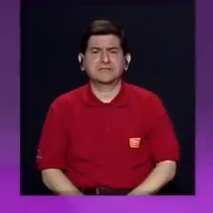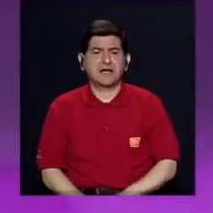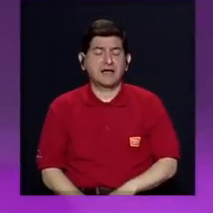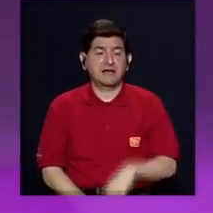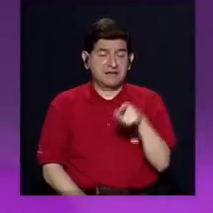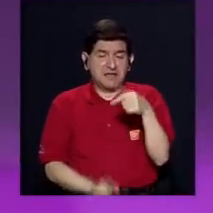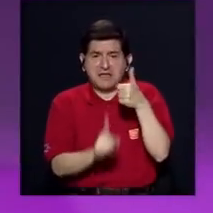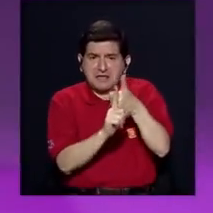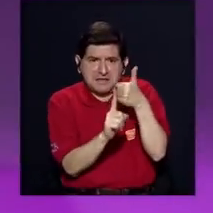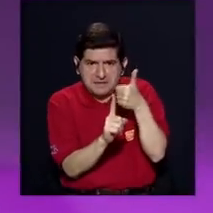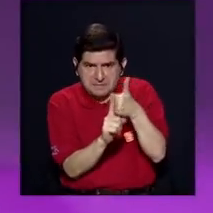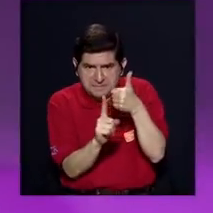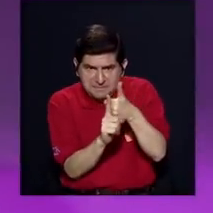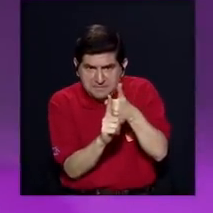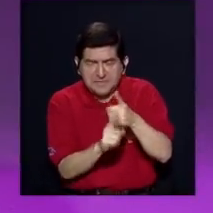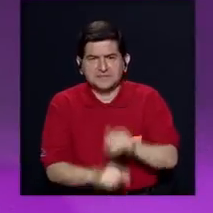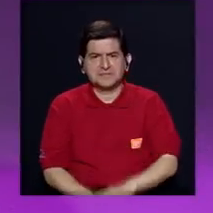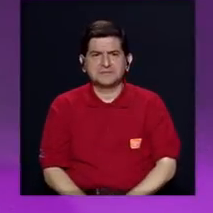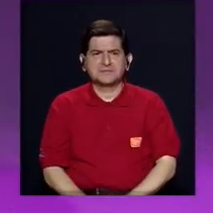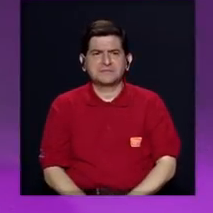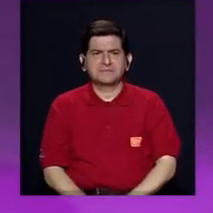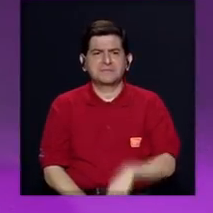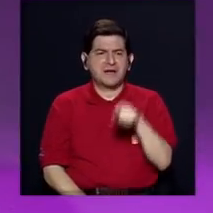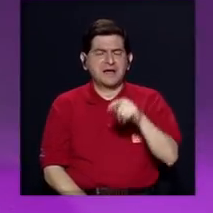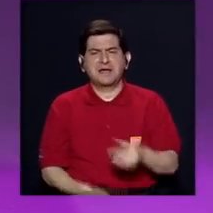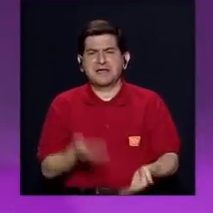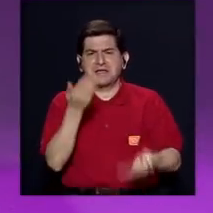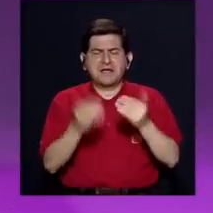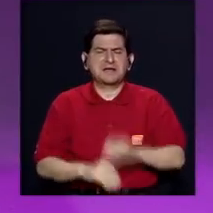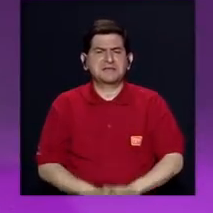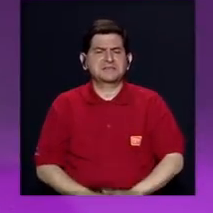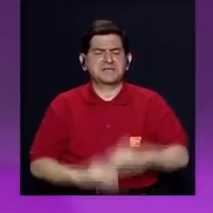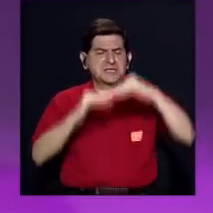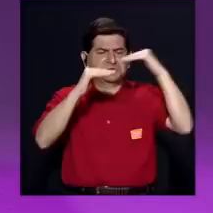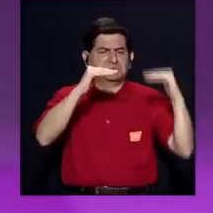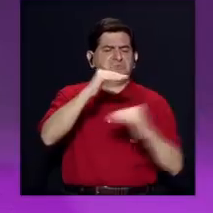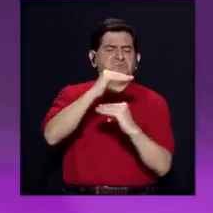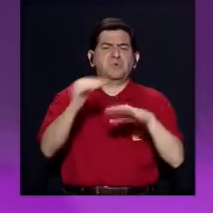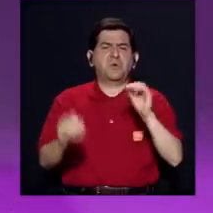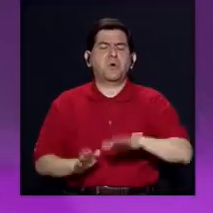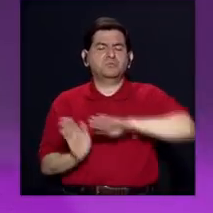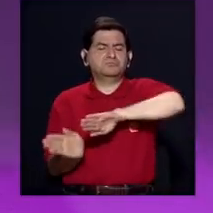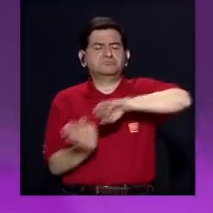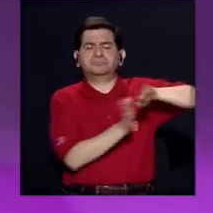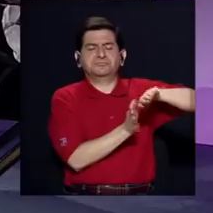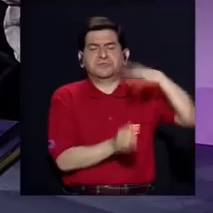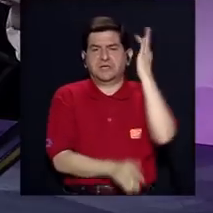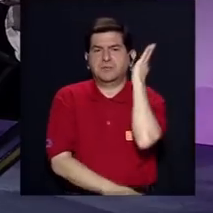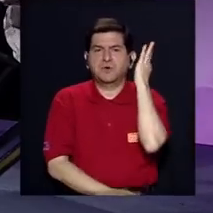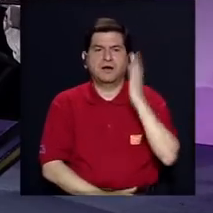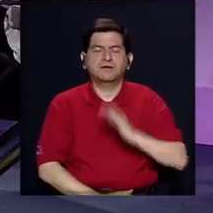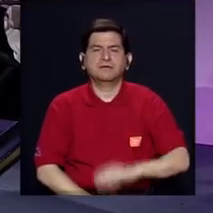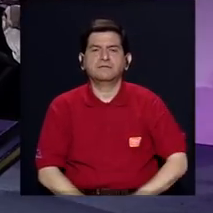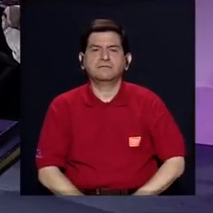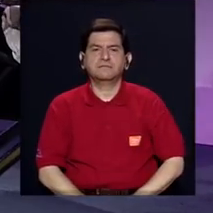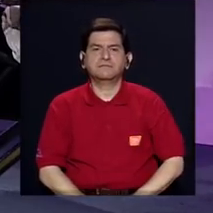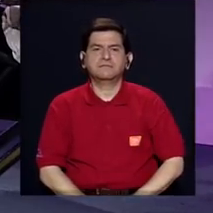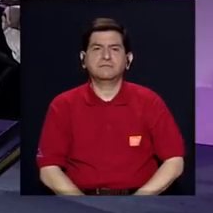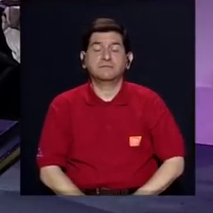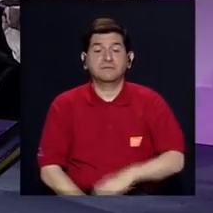como tal subordinar y excluye a las mujeres y entonces en